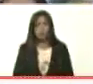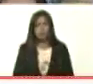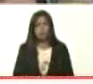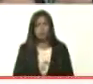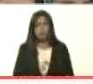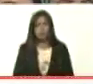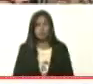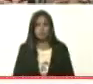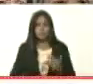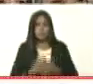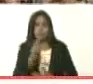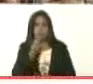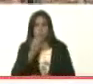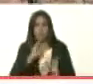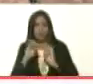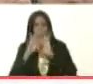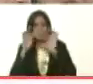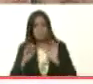más comida.